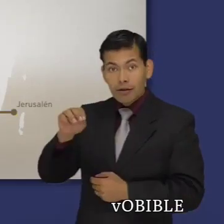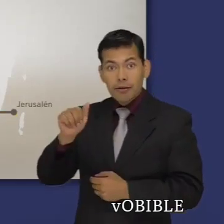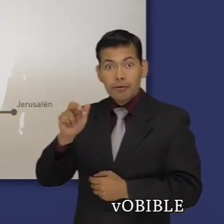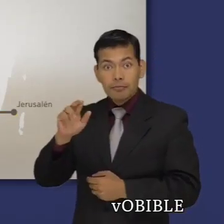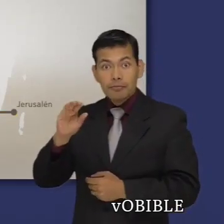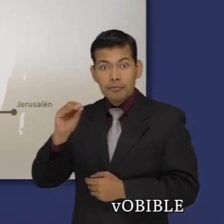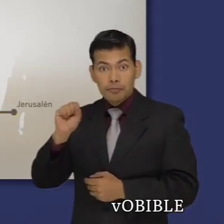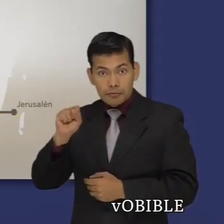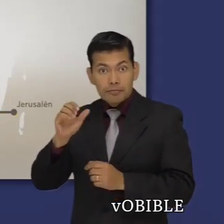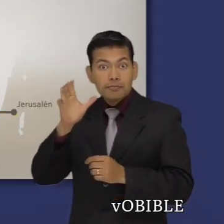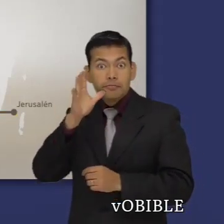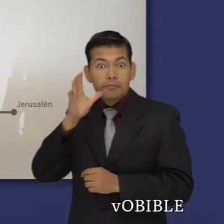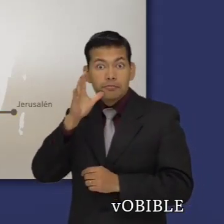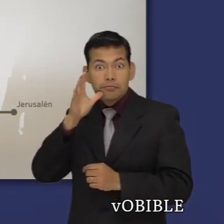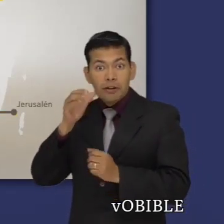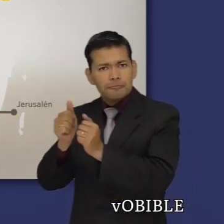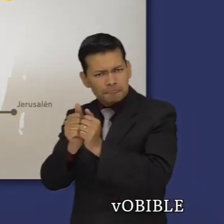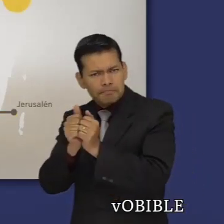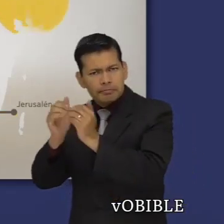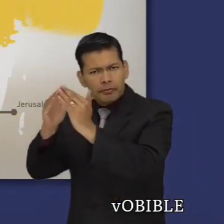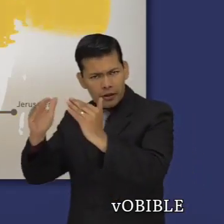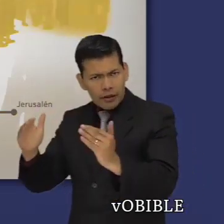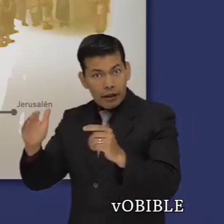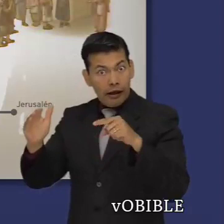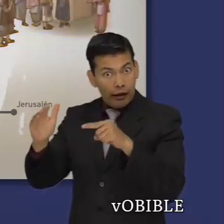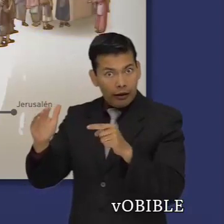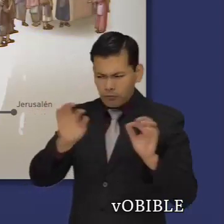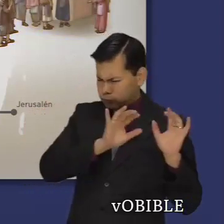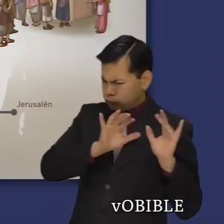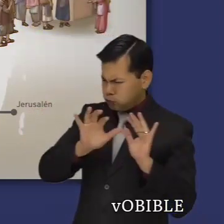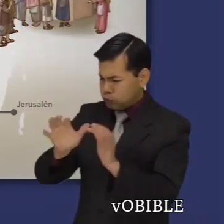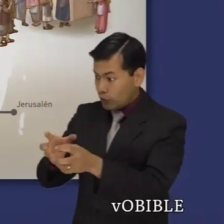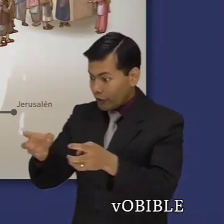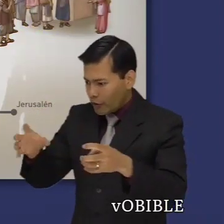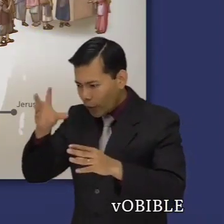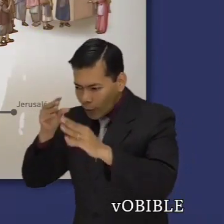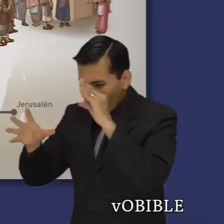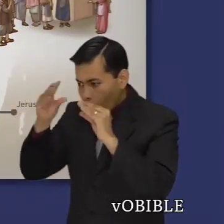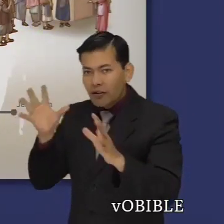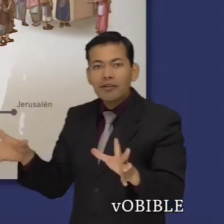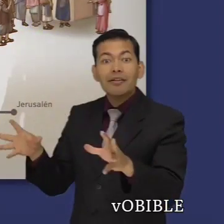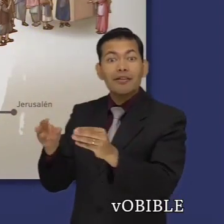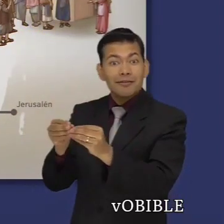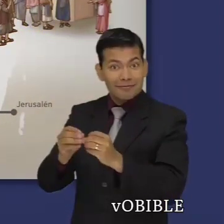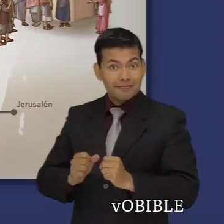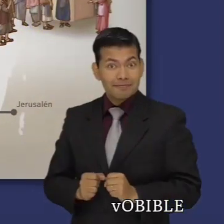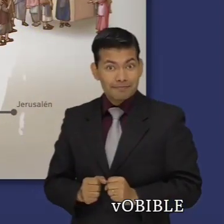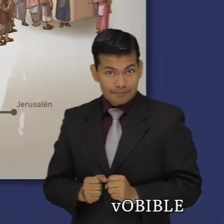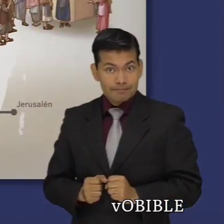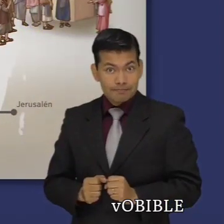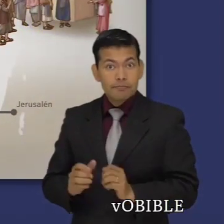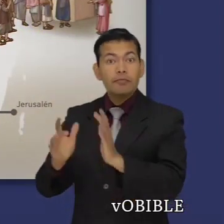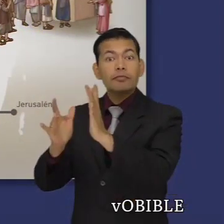su madre en Jerusalén. De hecho, parece que los primeros cristianos utilizaban su casa como lugar de